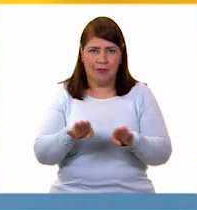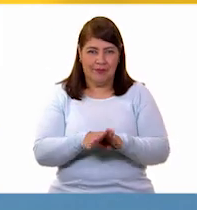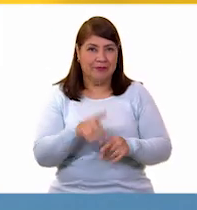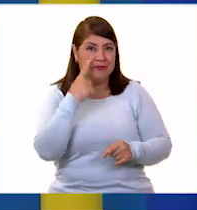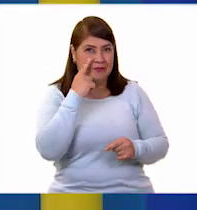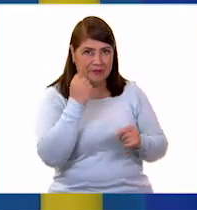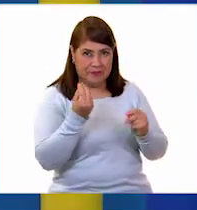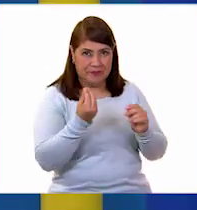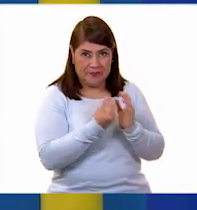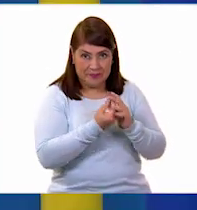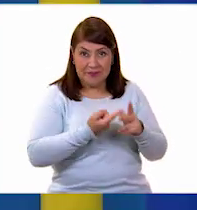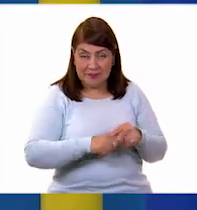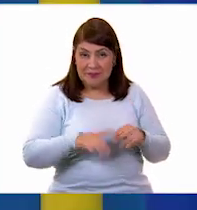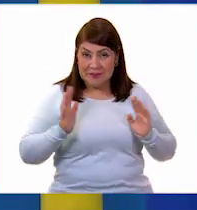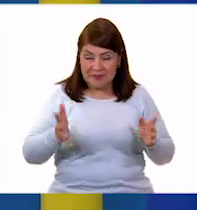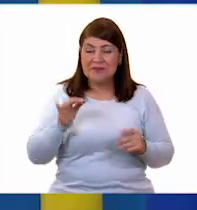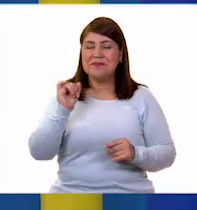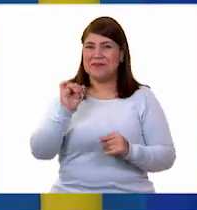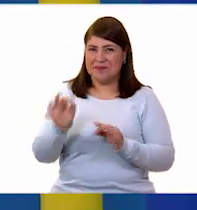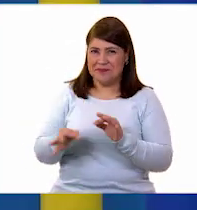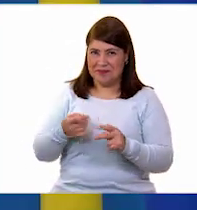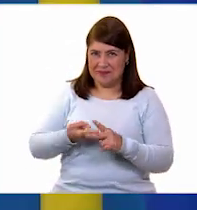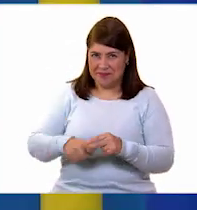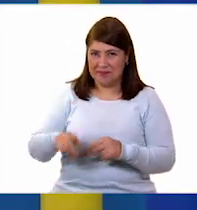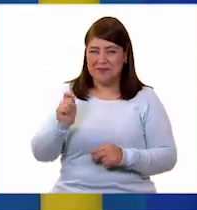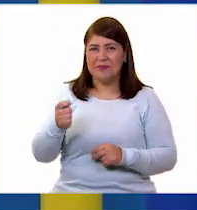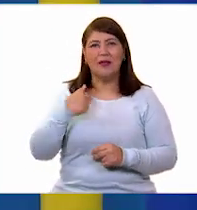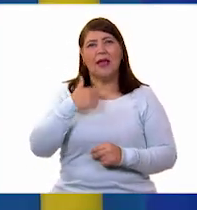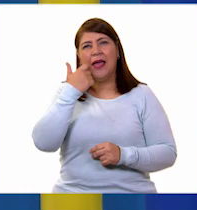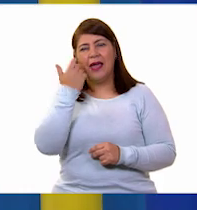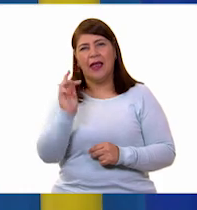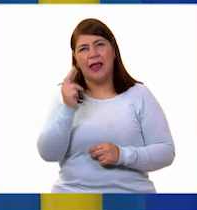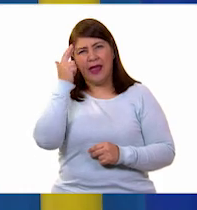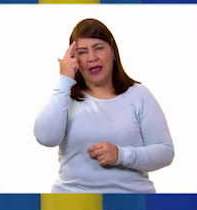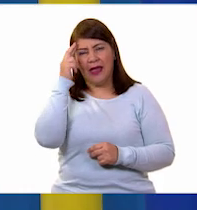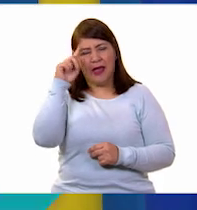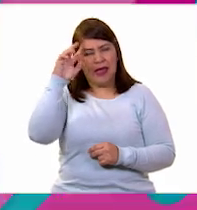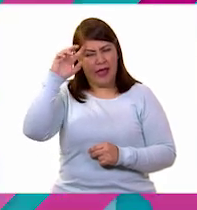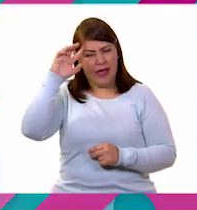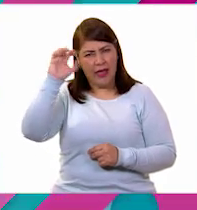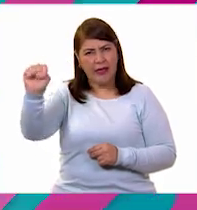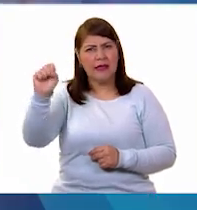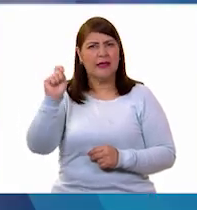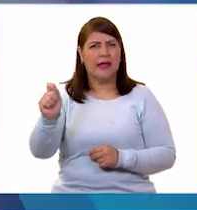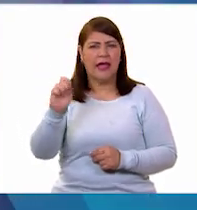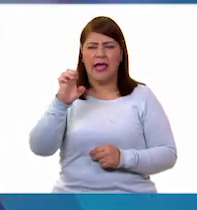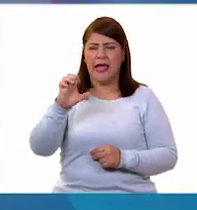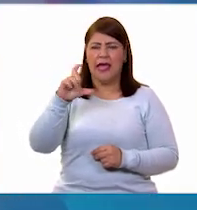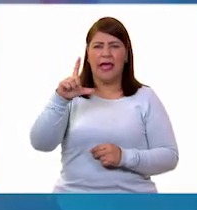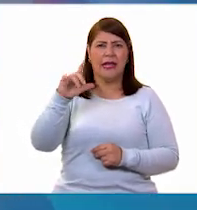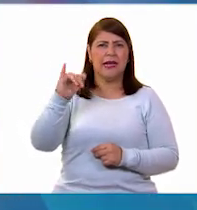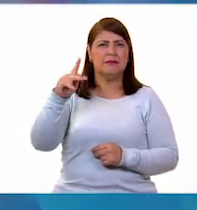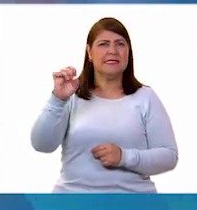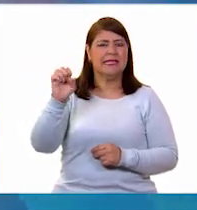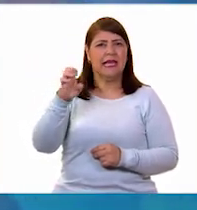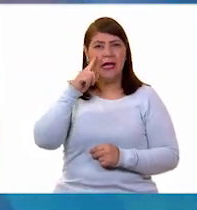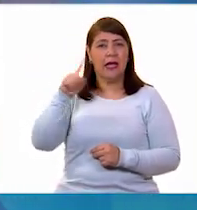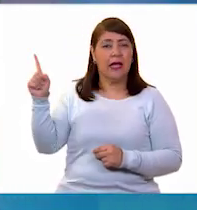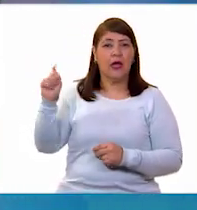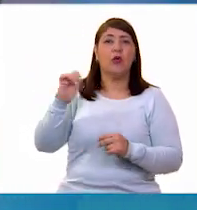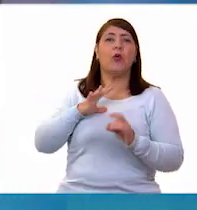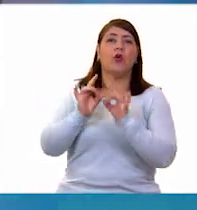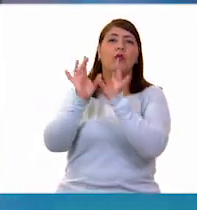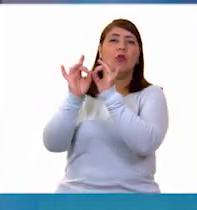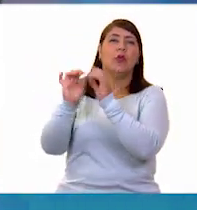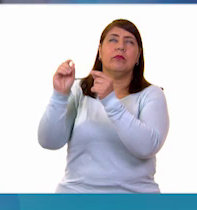clase? ¡Comencemos! Me gustaría iniciar recordando la definición de eclipse. Los eclipses son fenómenos